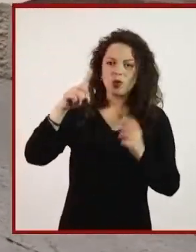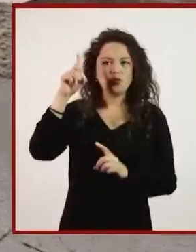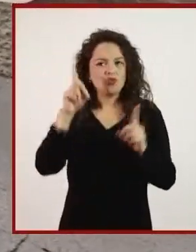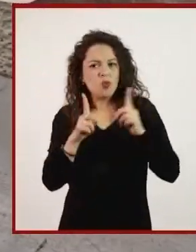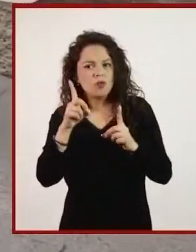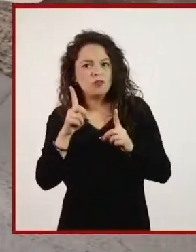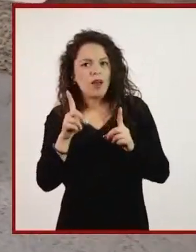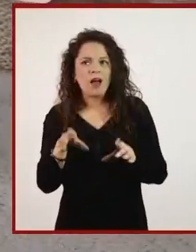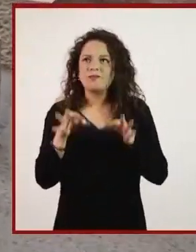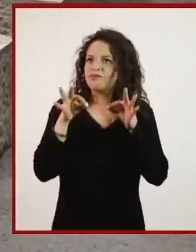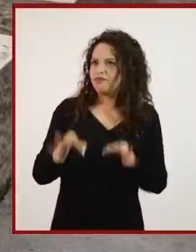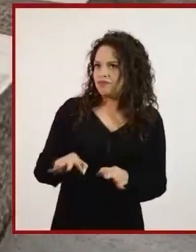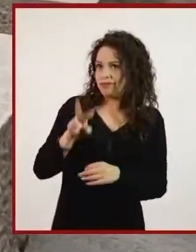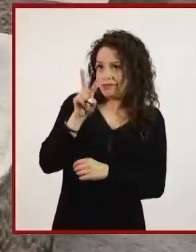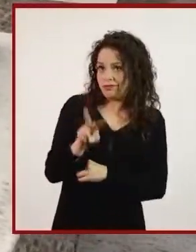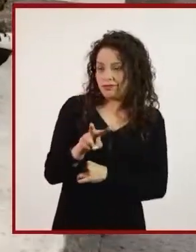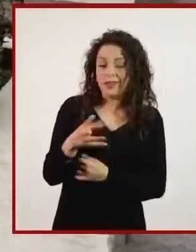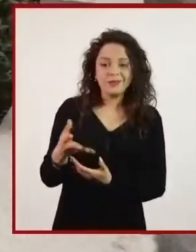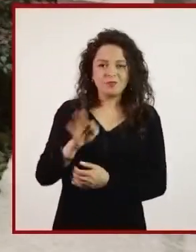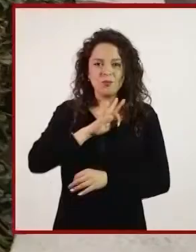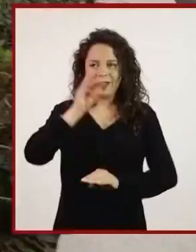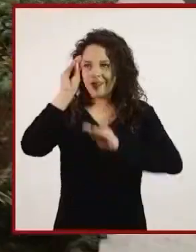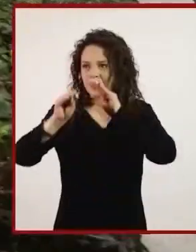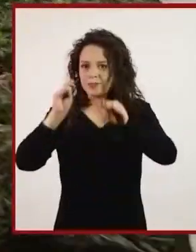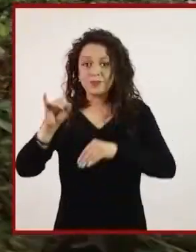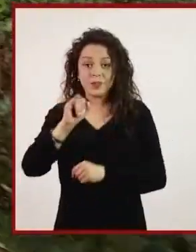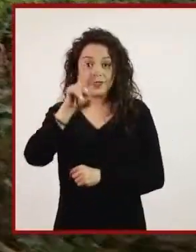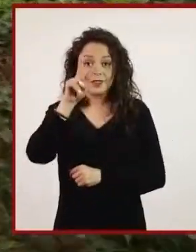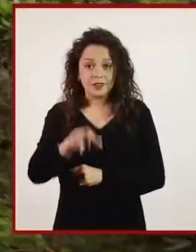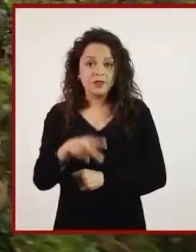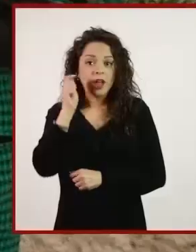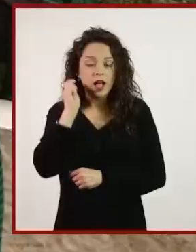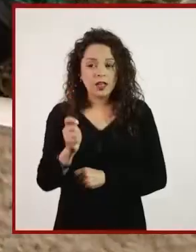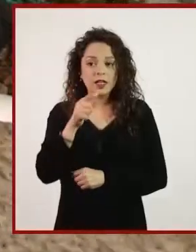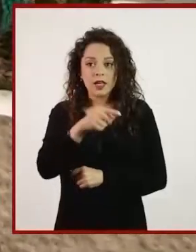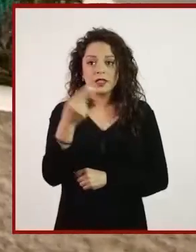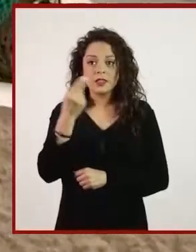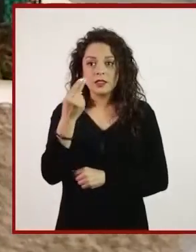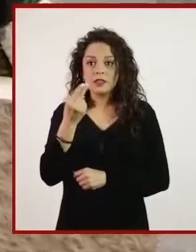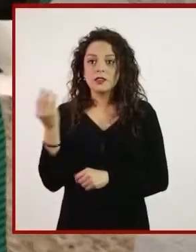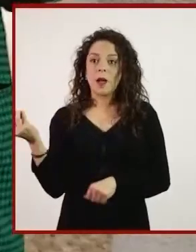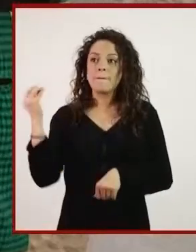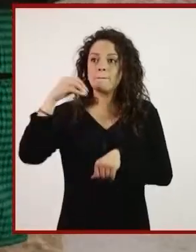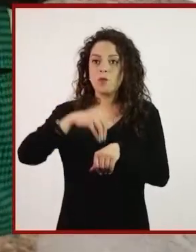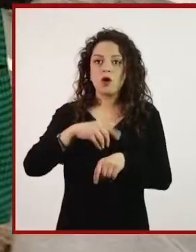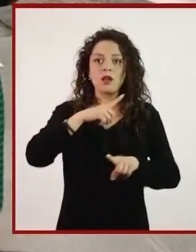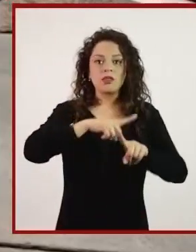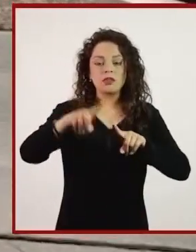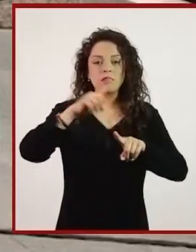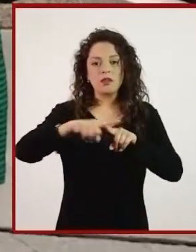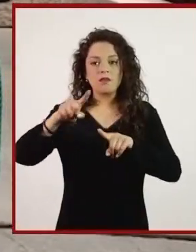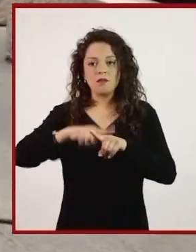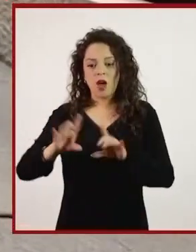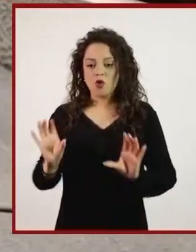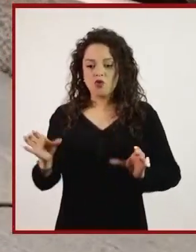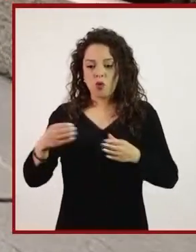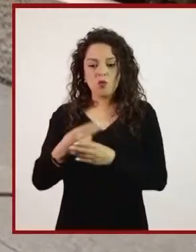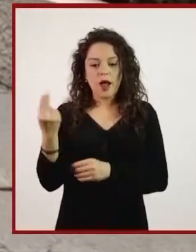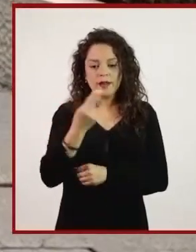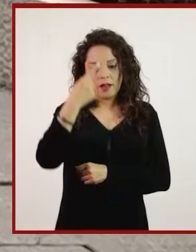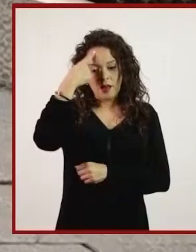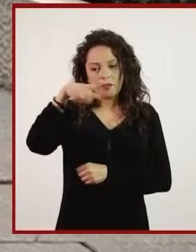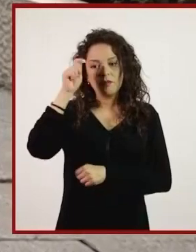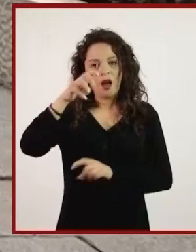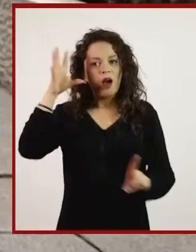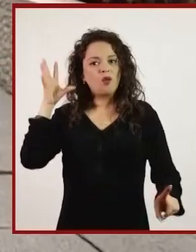sentimientos, emociones, reflexiones, certezas e incertidumbres. Así es, Matías. Como dijimos, se trata de crear las